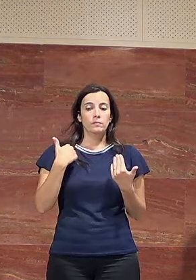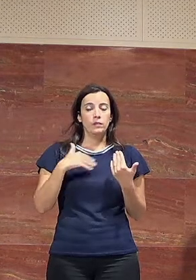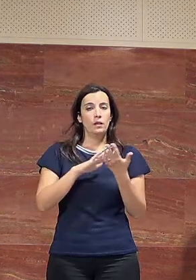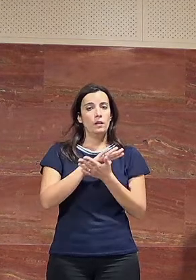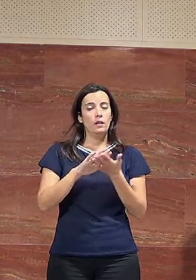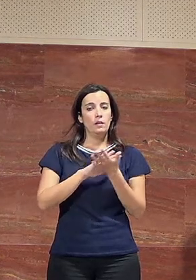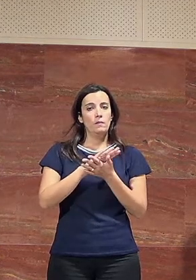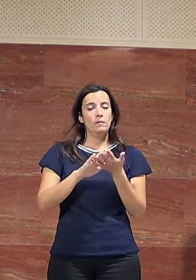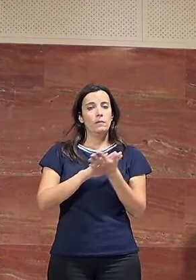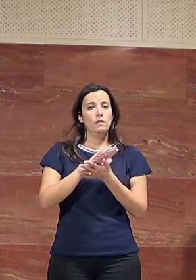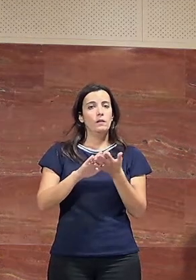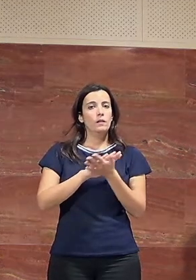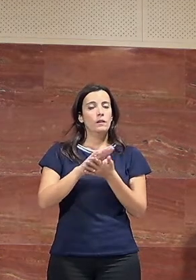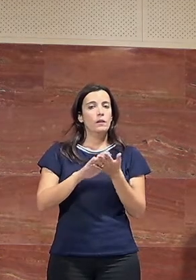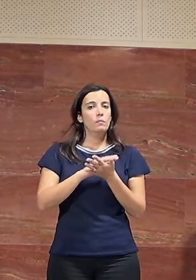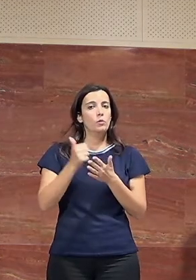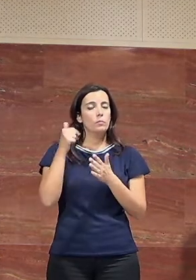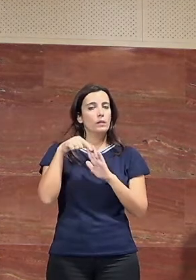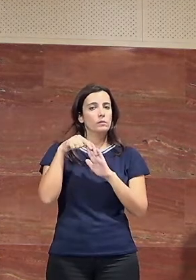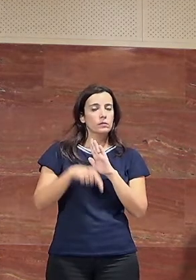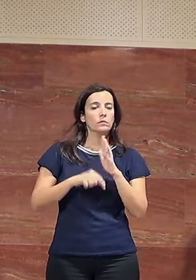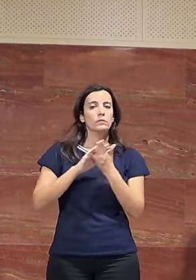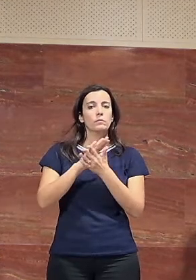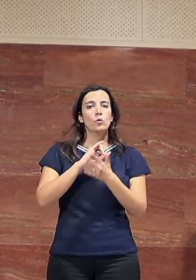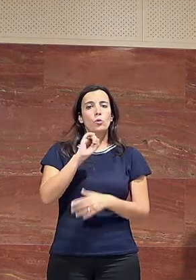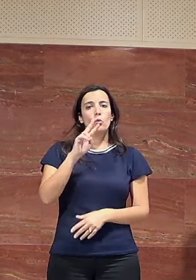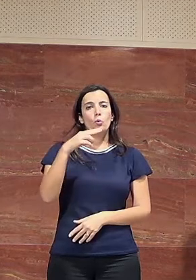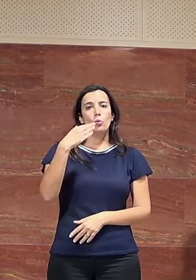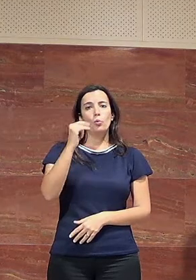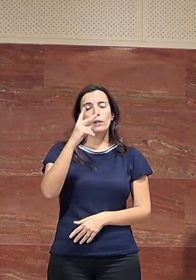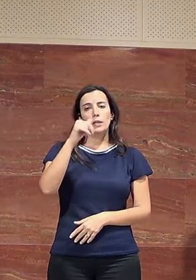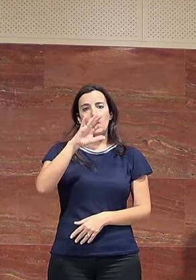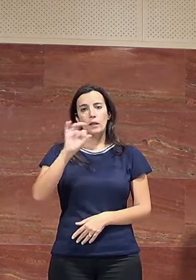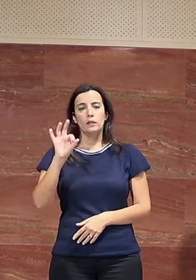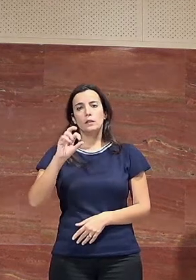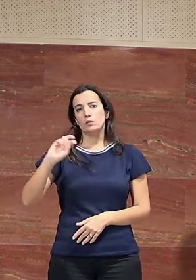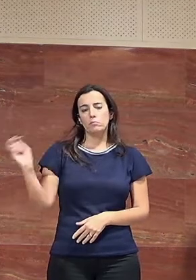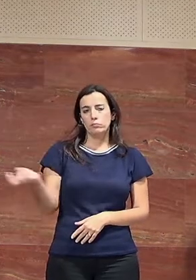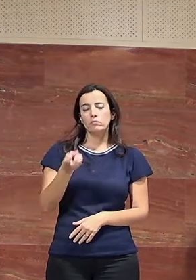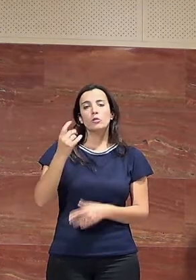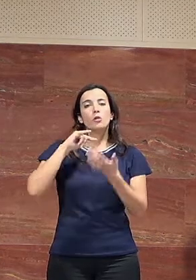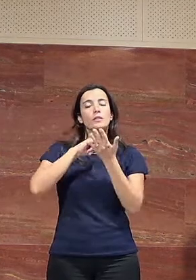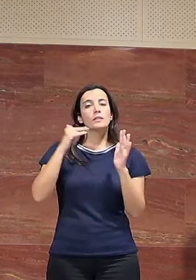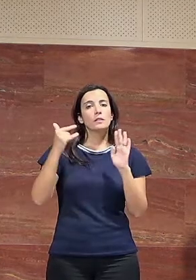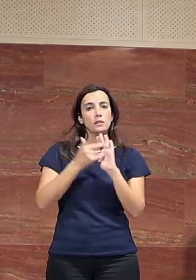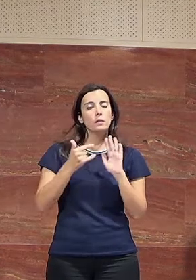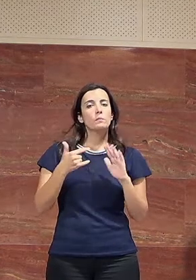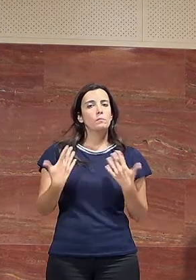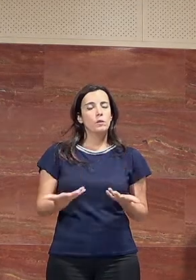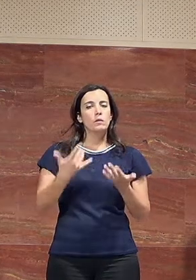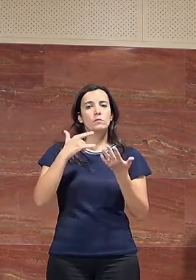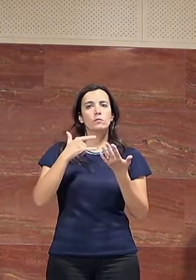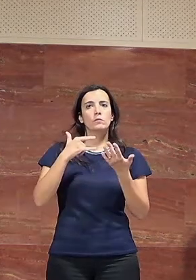de escala, llegaríamos a esto de los jubilares o del senior cohousing, que habréis a lo mejor oído hablar, que desde luego es un sistema que es un